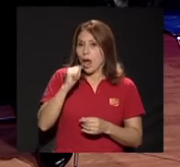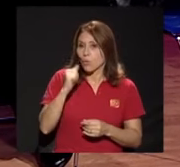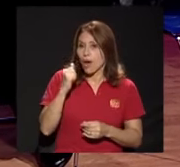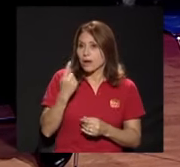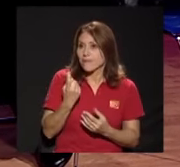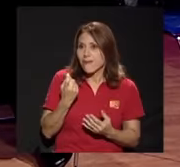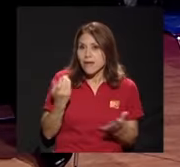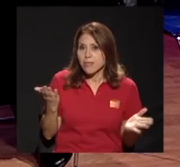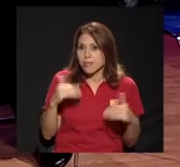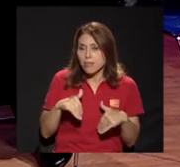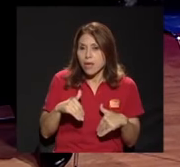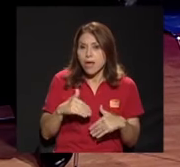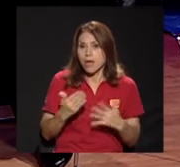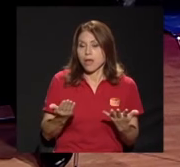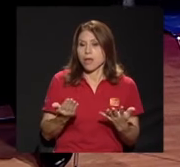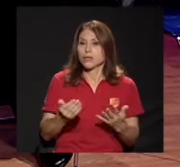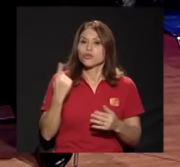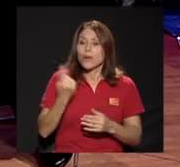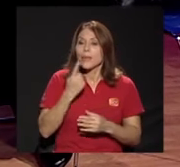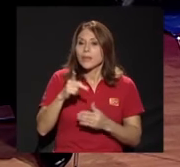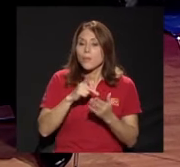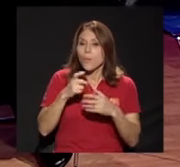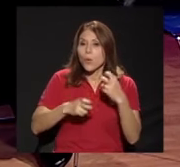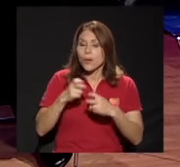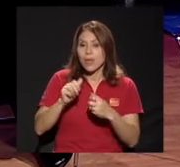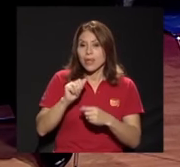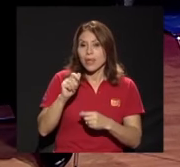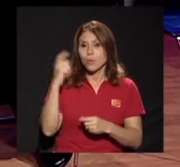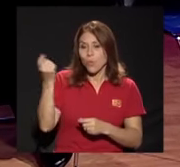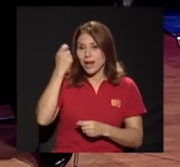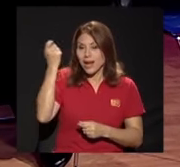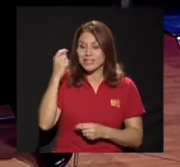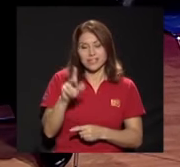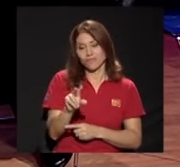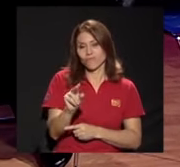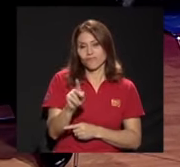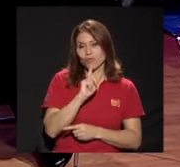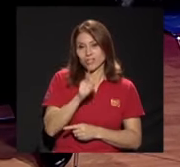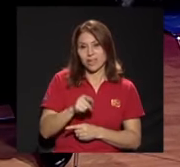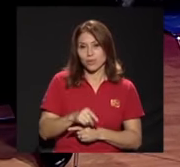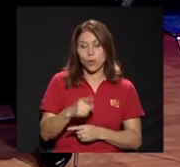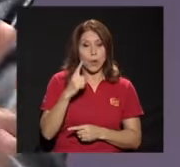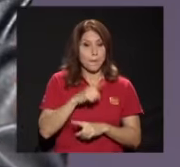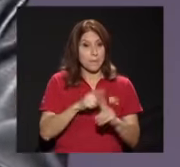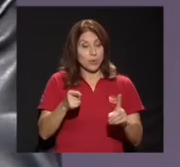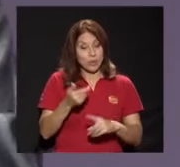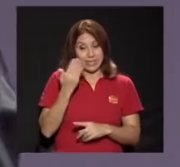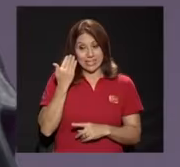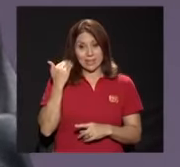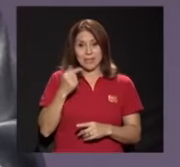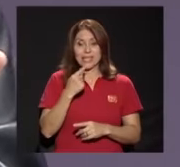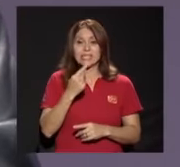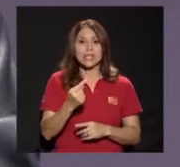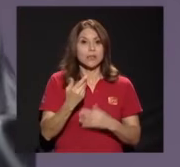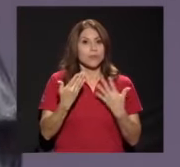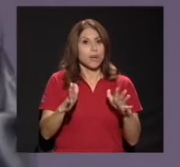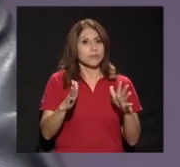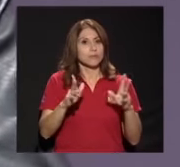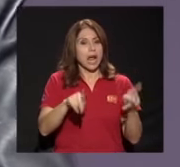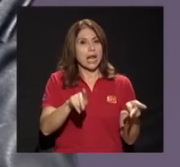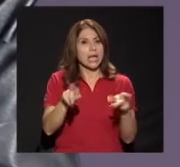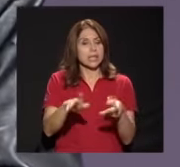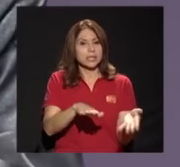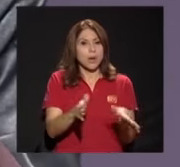cierto. Tiene características especiales, porque recientemente decimos, bueno, se están muriendo los animales y la gente, pero